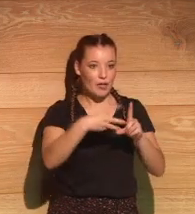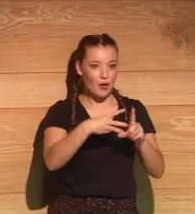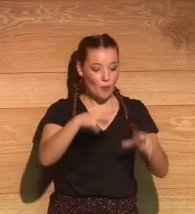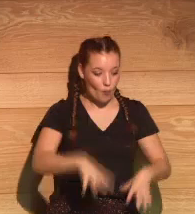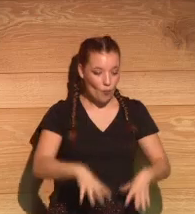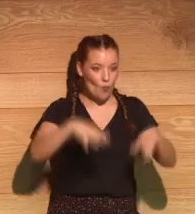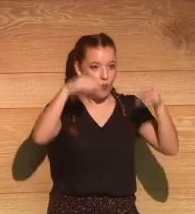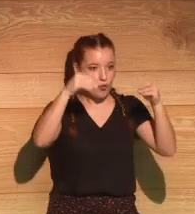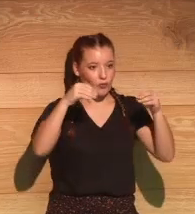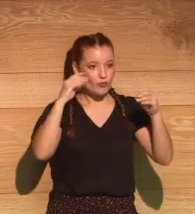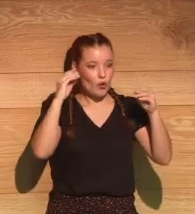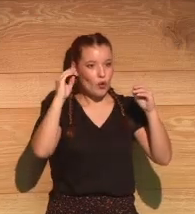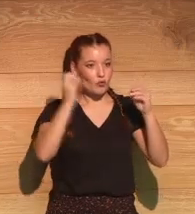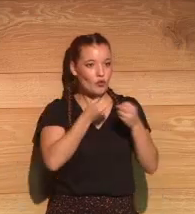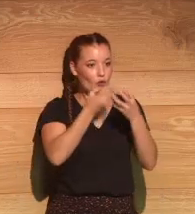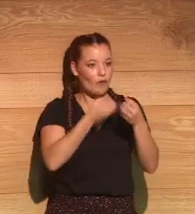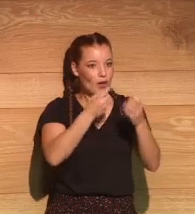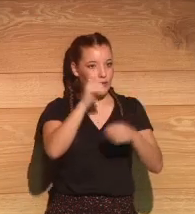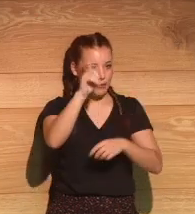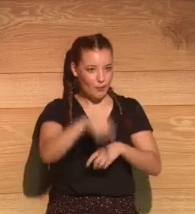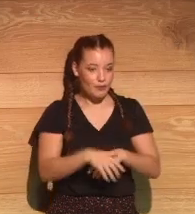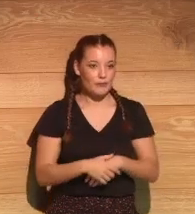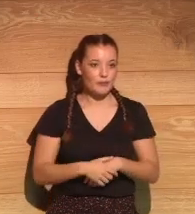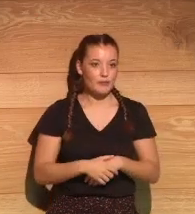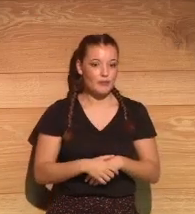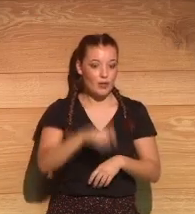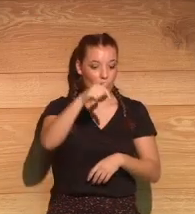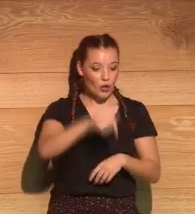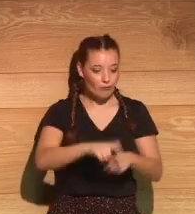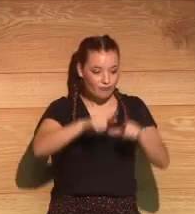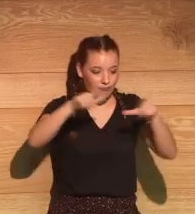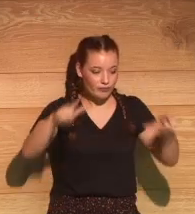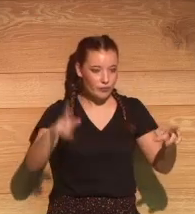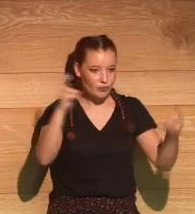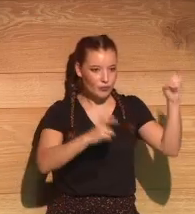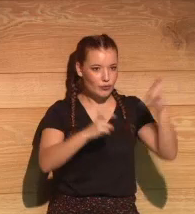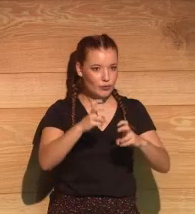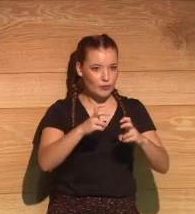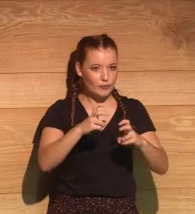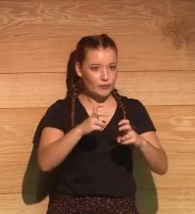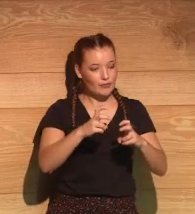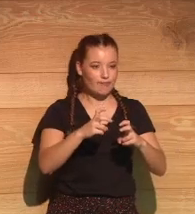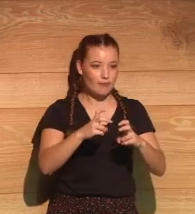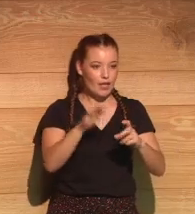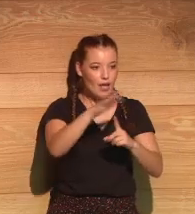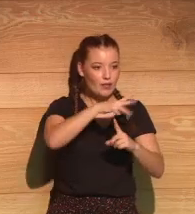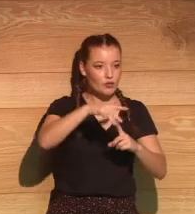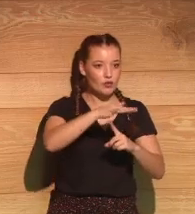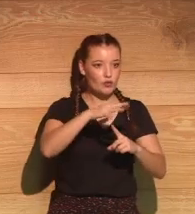se están dando también conferencias muy interesantes, y que el encuentro de hoy se ha realizado en el entorno de la Noche de los Libros, que se está